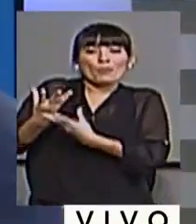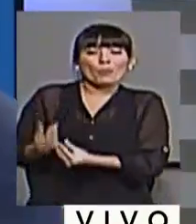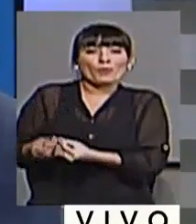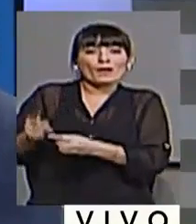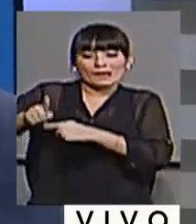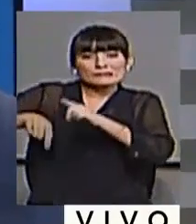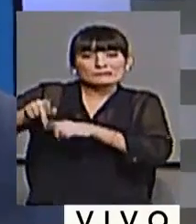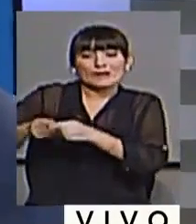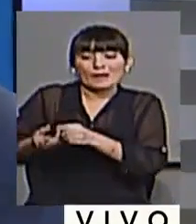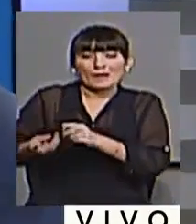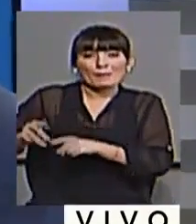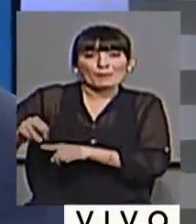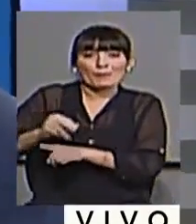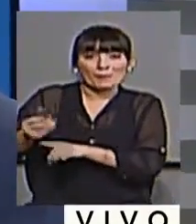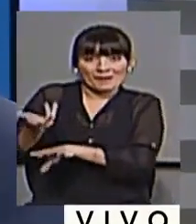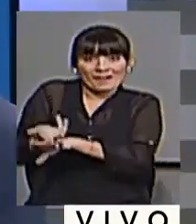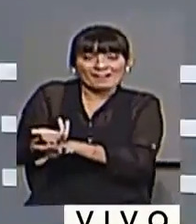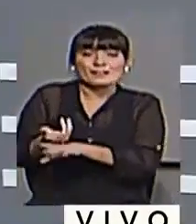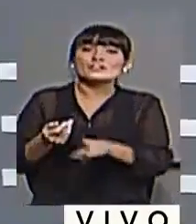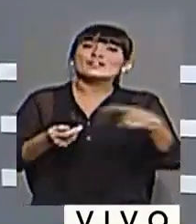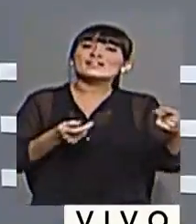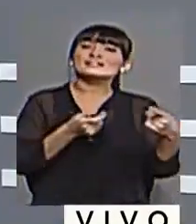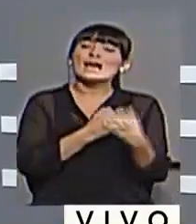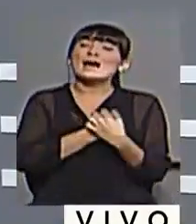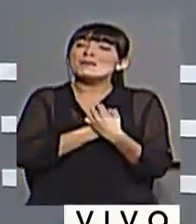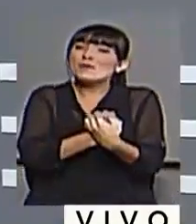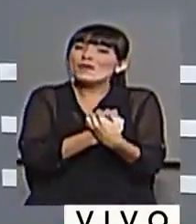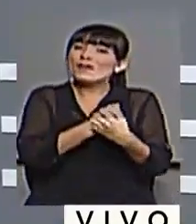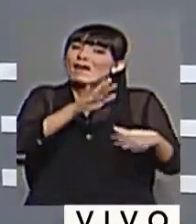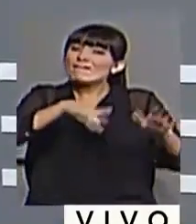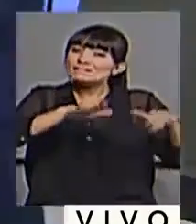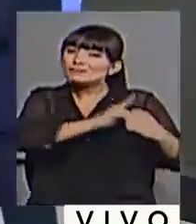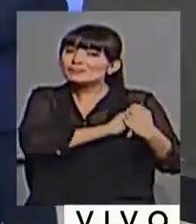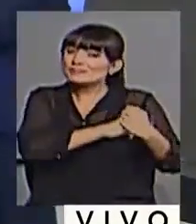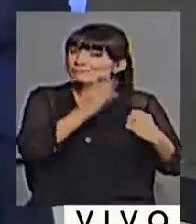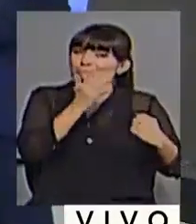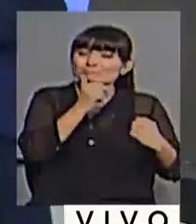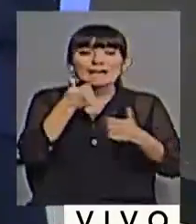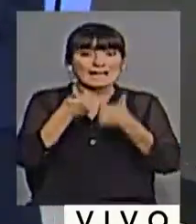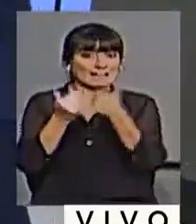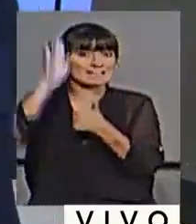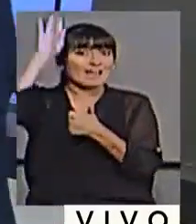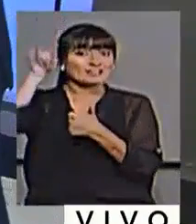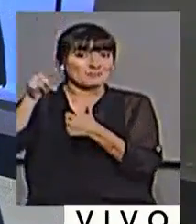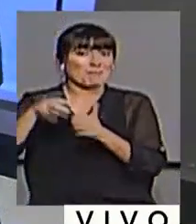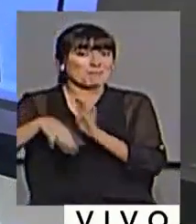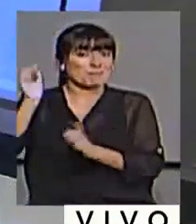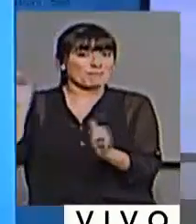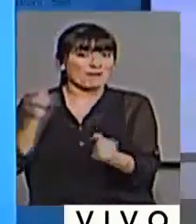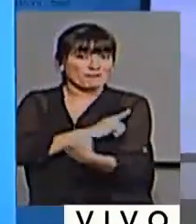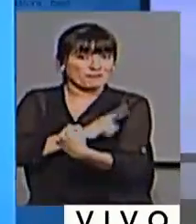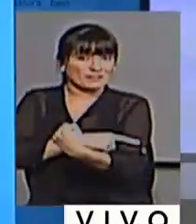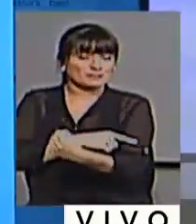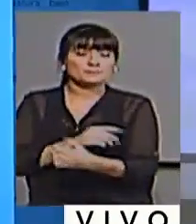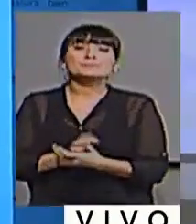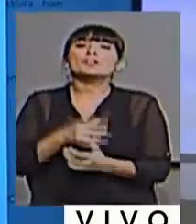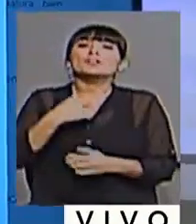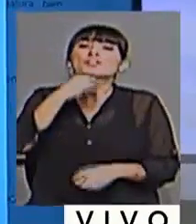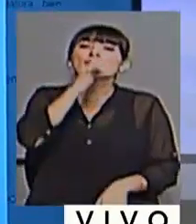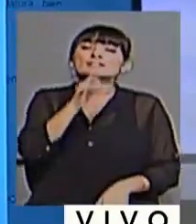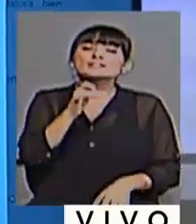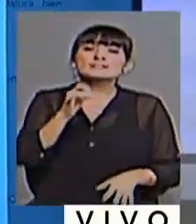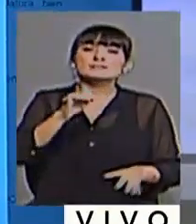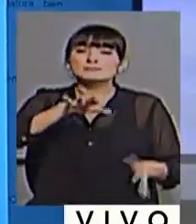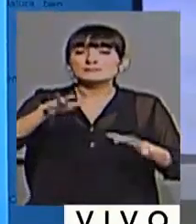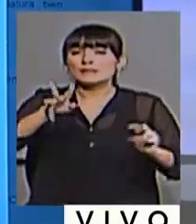fuerte. A veces el candidato es más fuerte. Le voy a preguntar un tema, lo voy a retraer un poquito la historia. Piñera dijo que iba a terminar con el